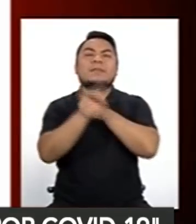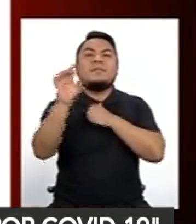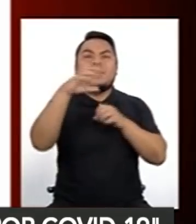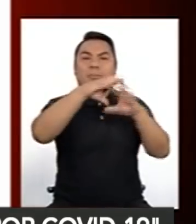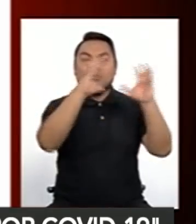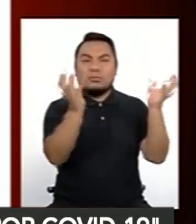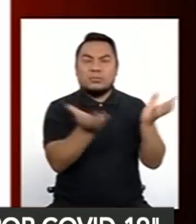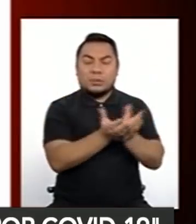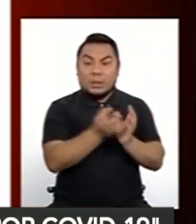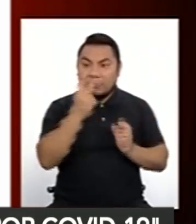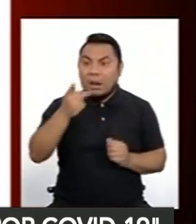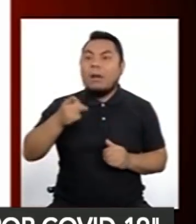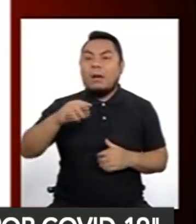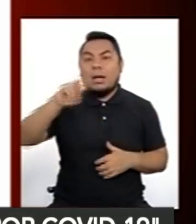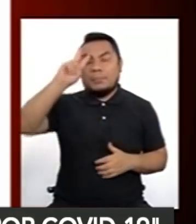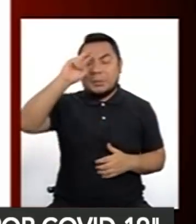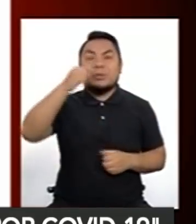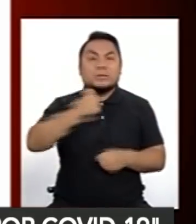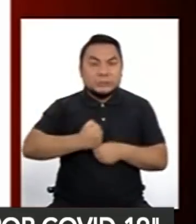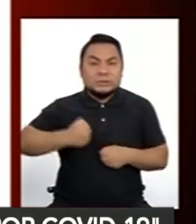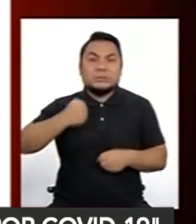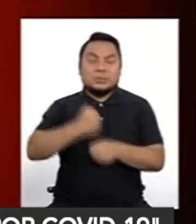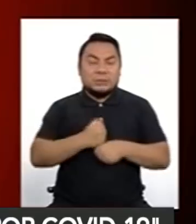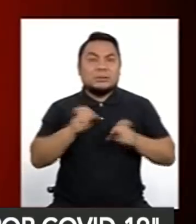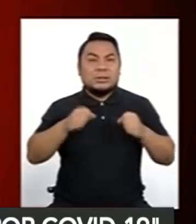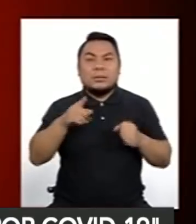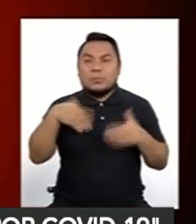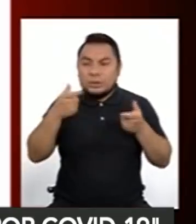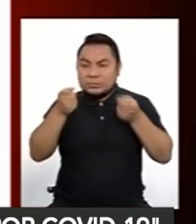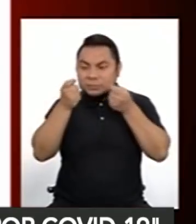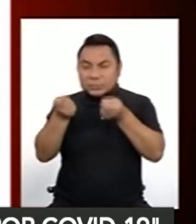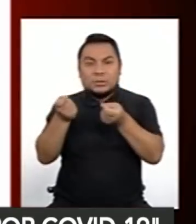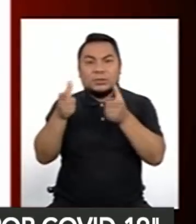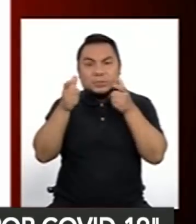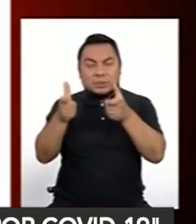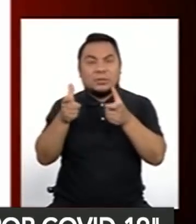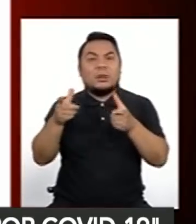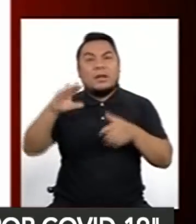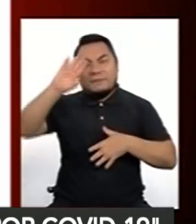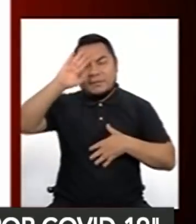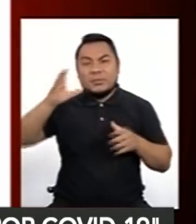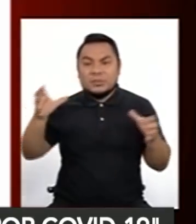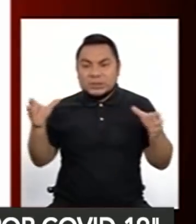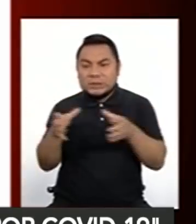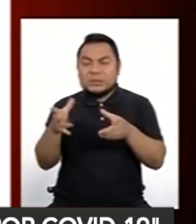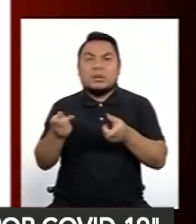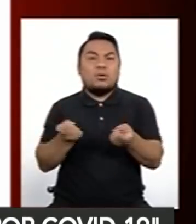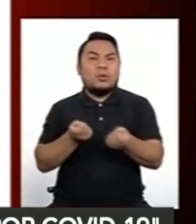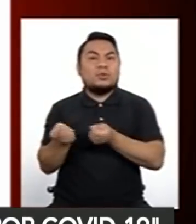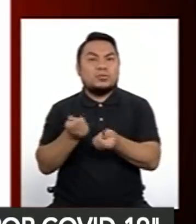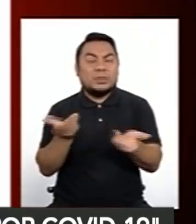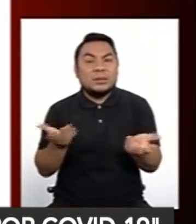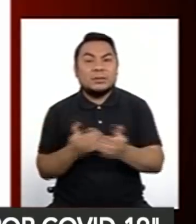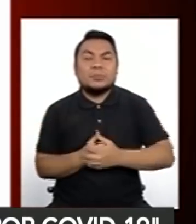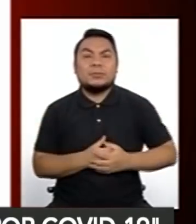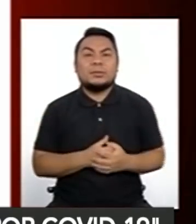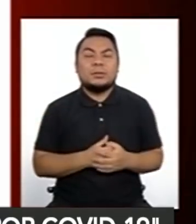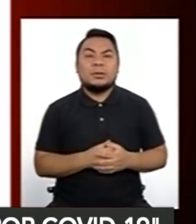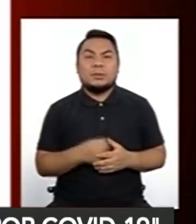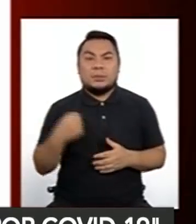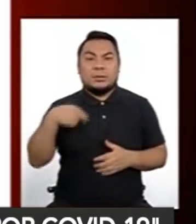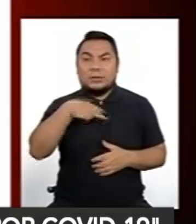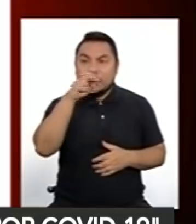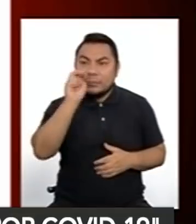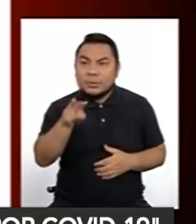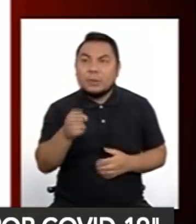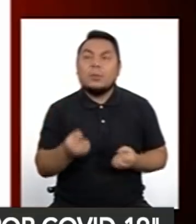el esfuerzo que estamos haciendo para poder monitorear la enfermedad y poder controlarla. Nosotros,